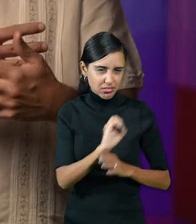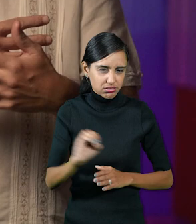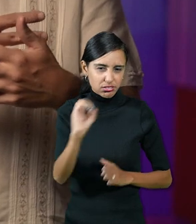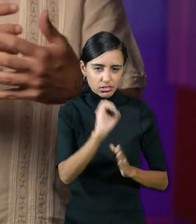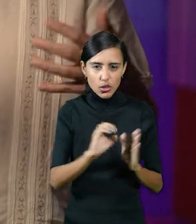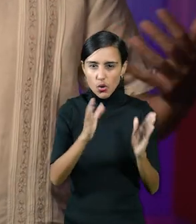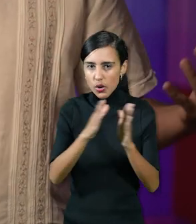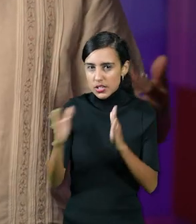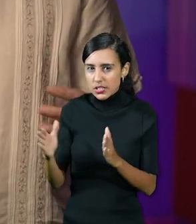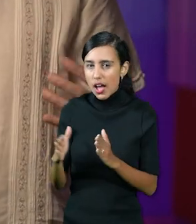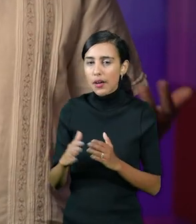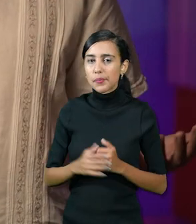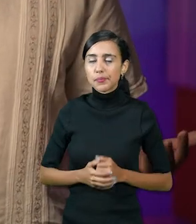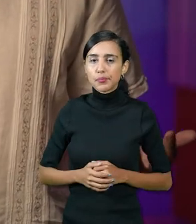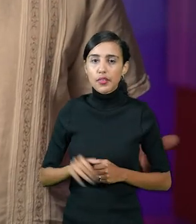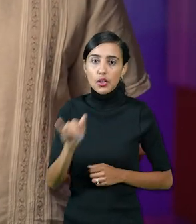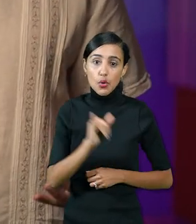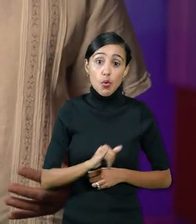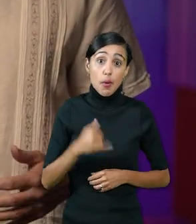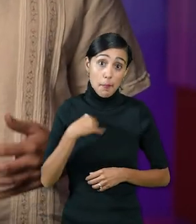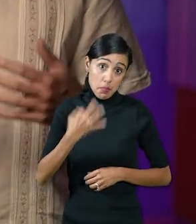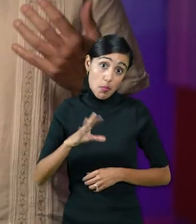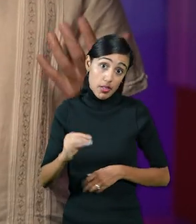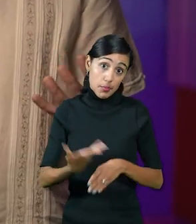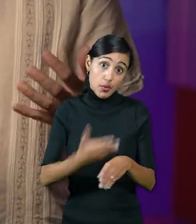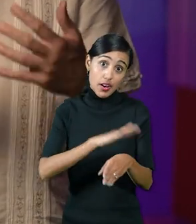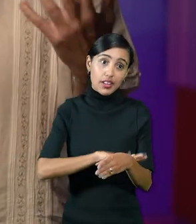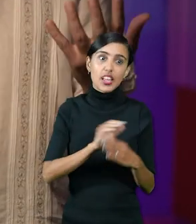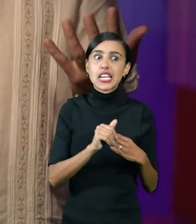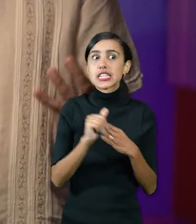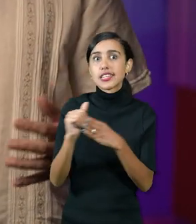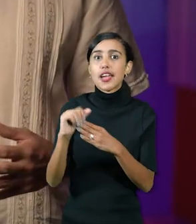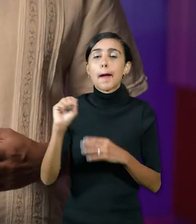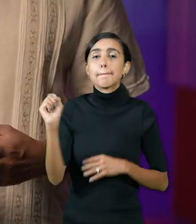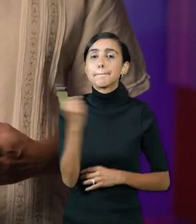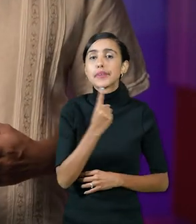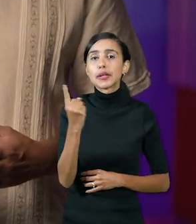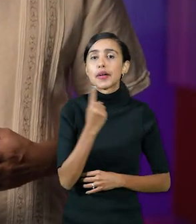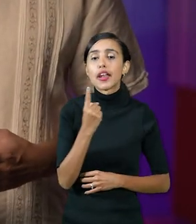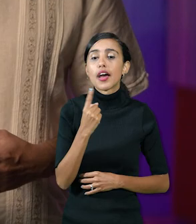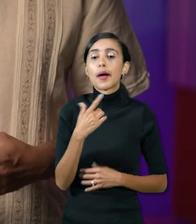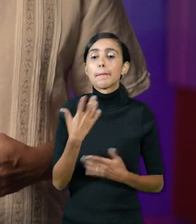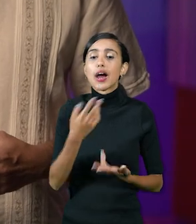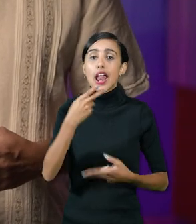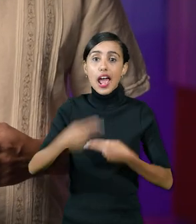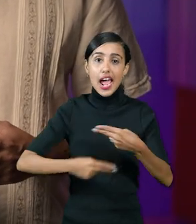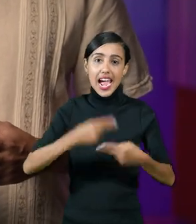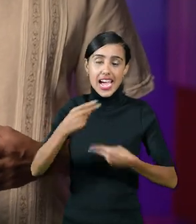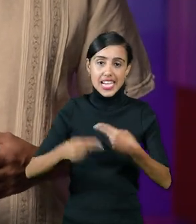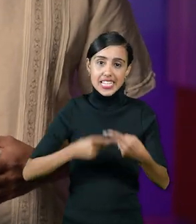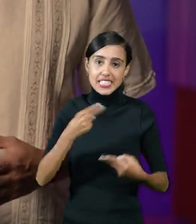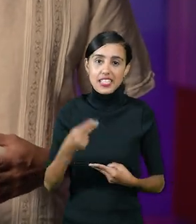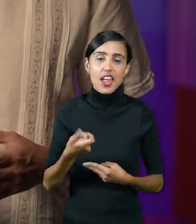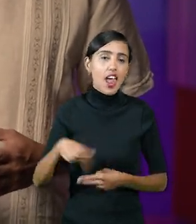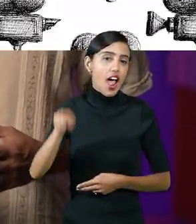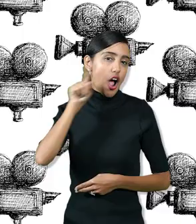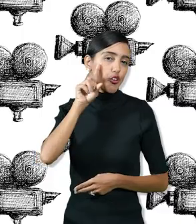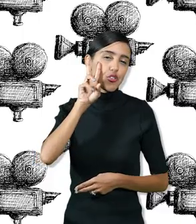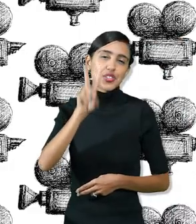más entendible, como lo que habíamos dicho, la guía primera para realizar el